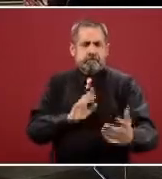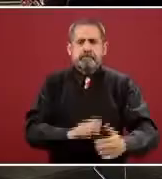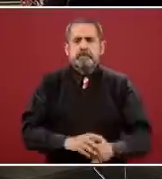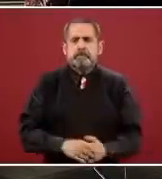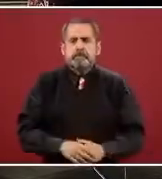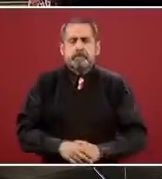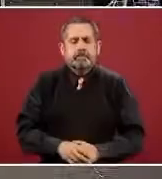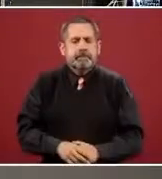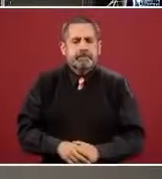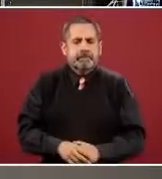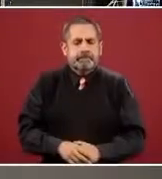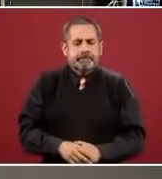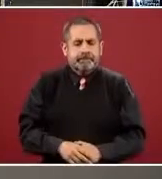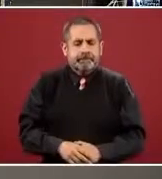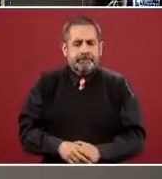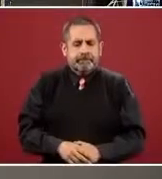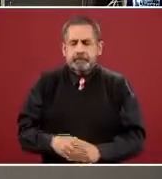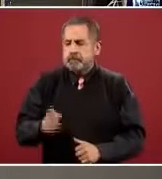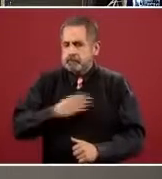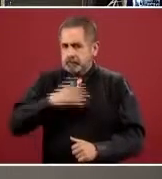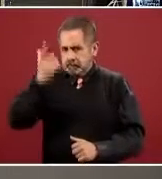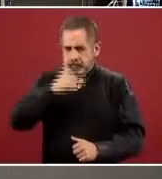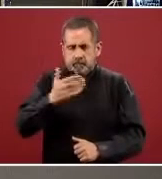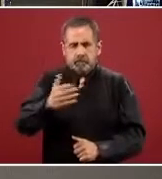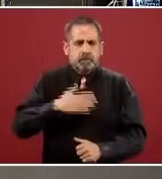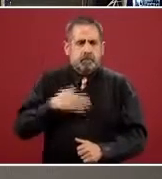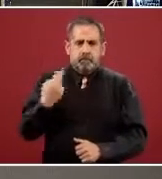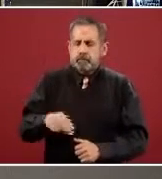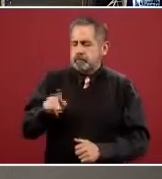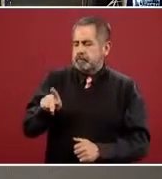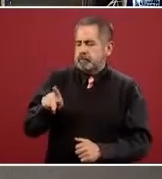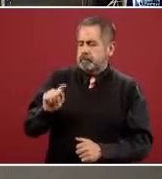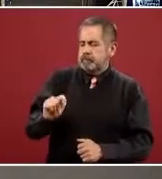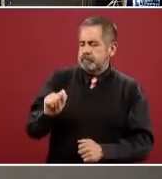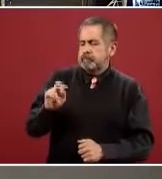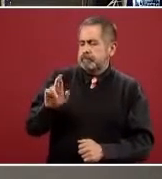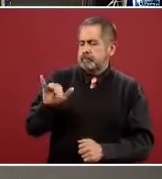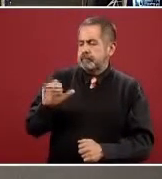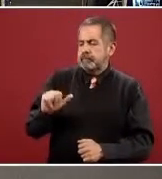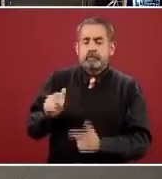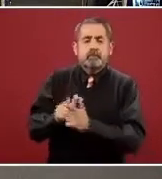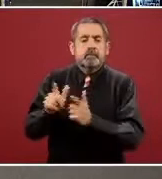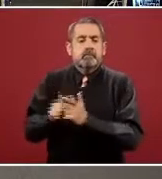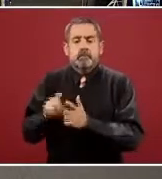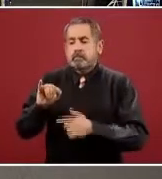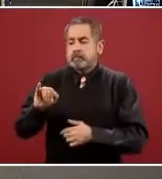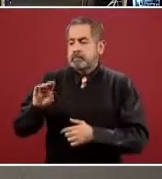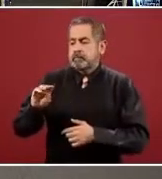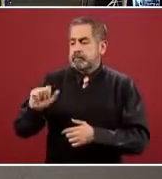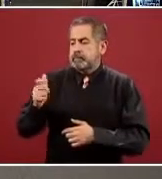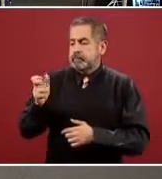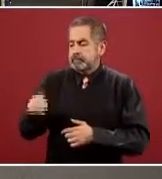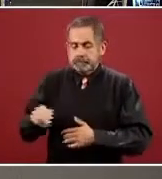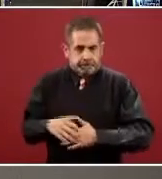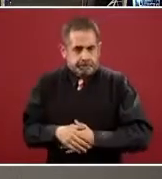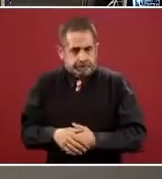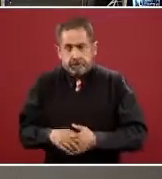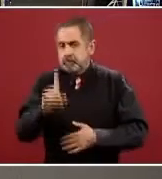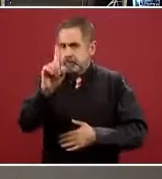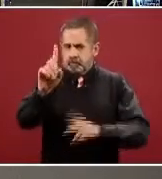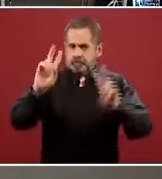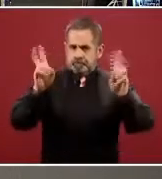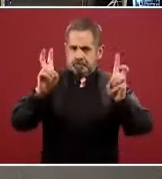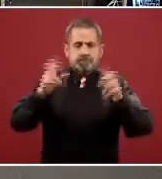Estela. Buenas noches, Patricia Rodríguez Calva de Grupo Imagen. Bueno, el primer tema que me gustaría